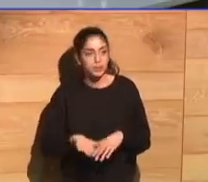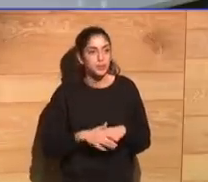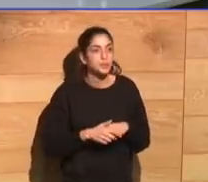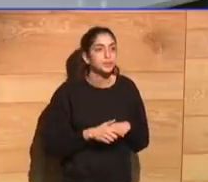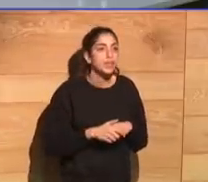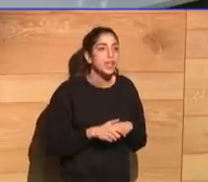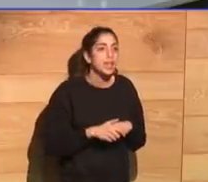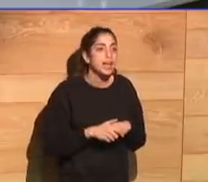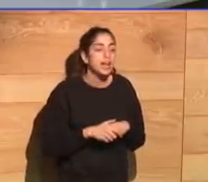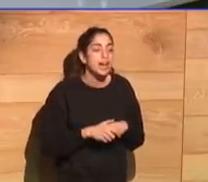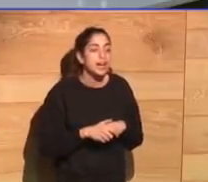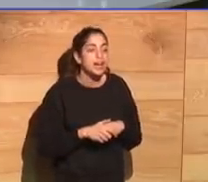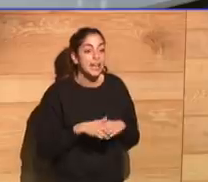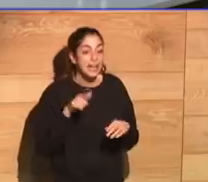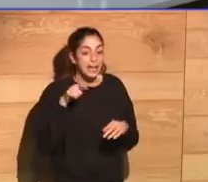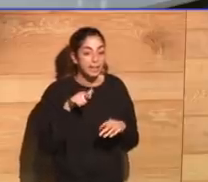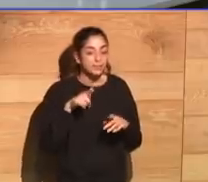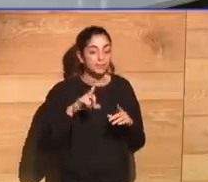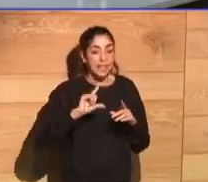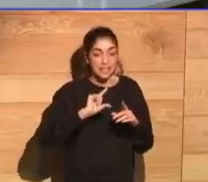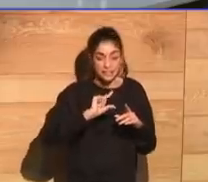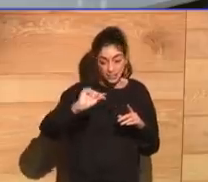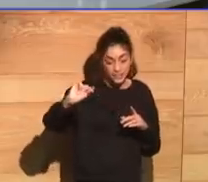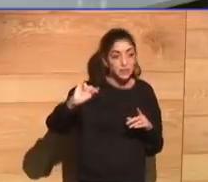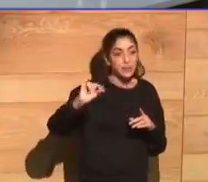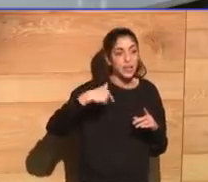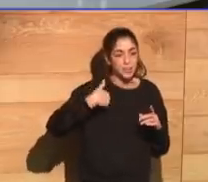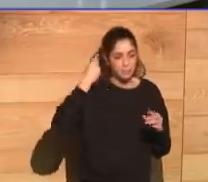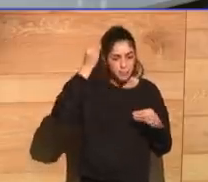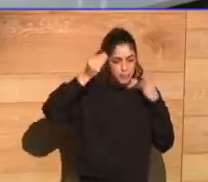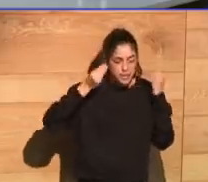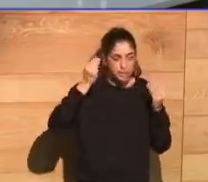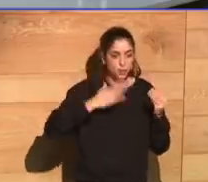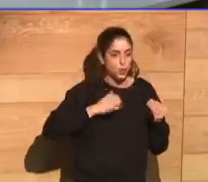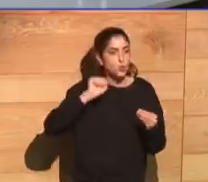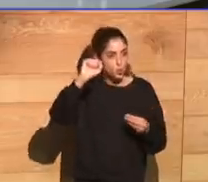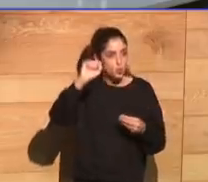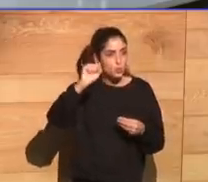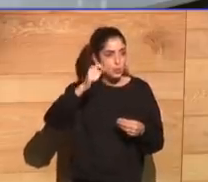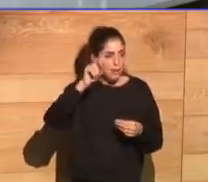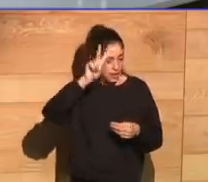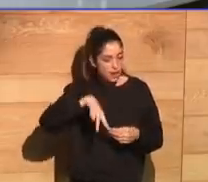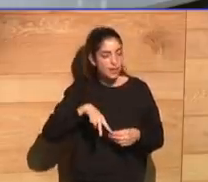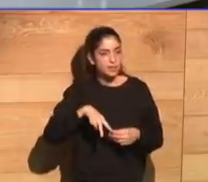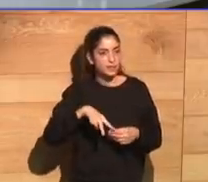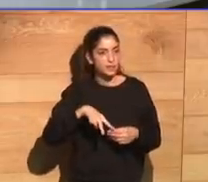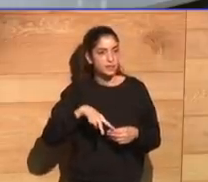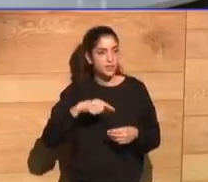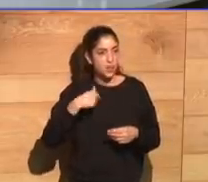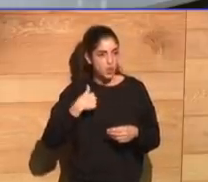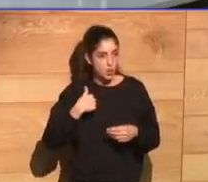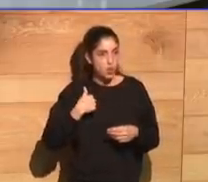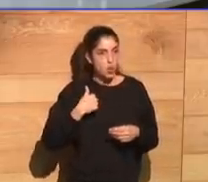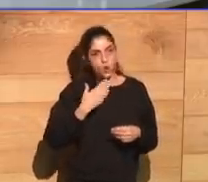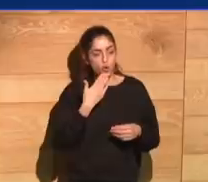sale al set creyéndose que es Superman, Pero, o sea, creyéndose que es sí, Superman, sí. Modo sí. Soy